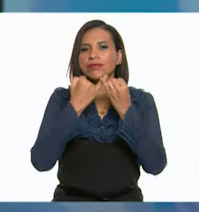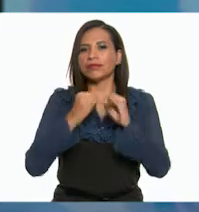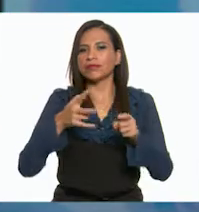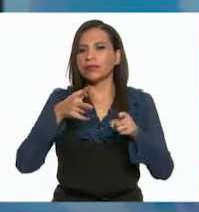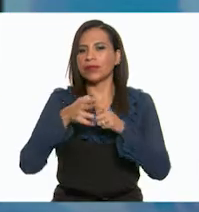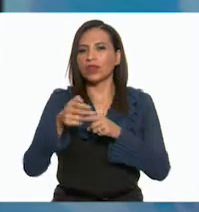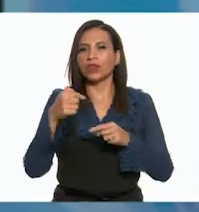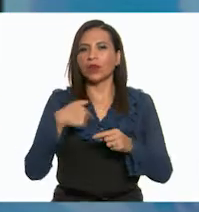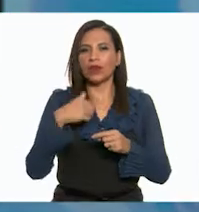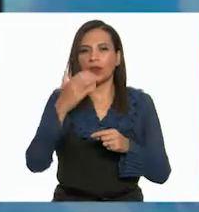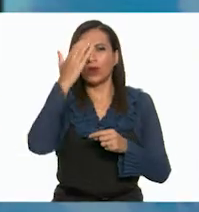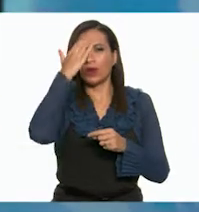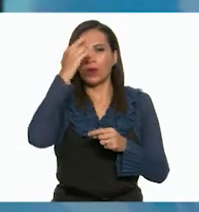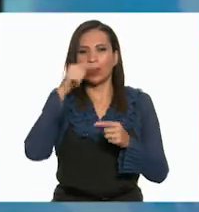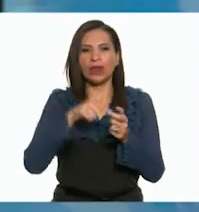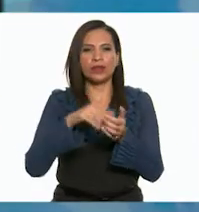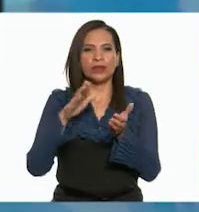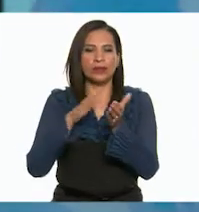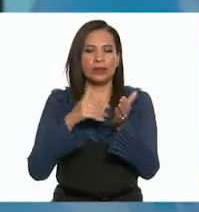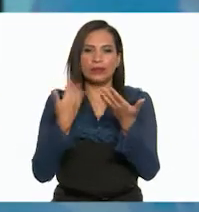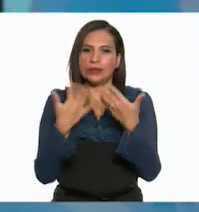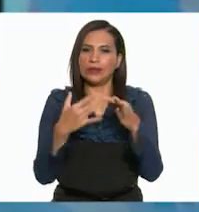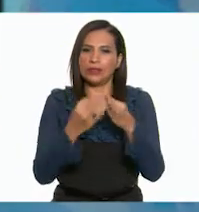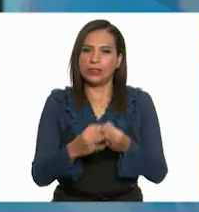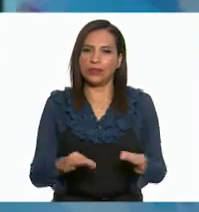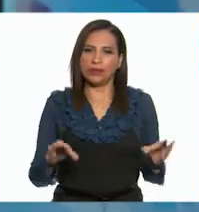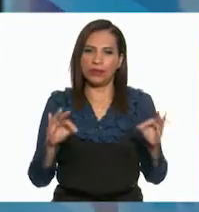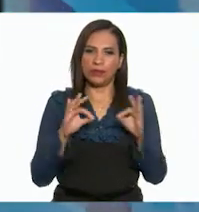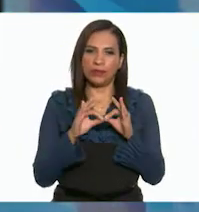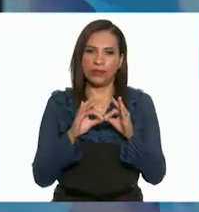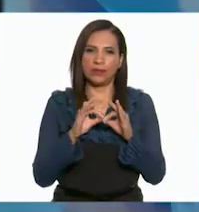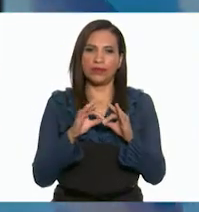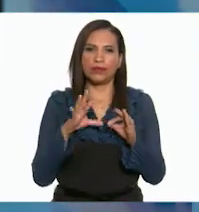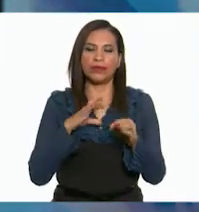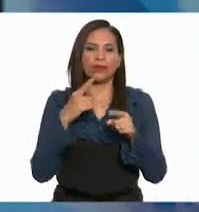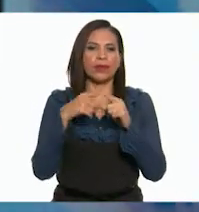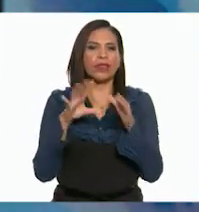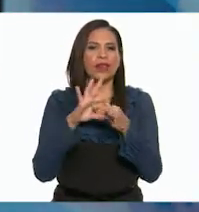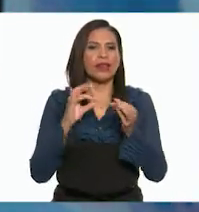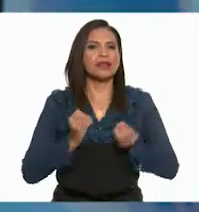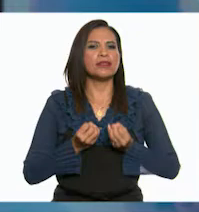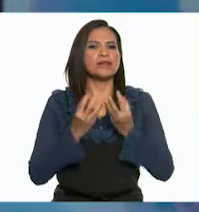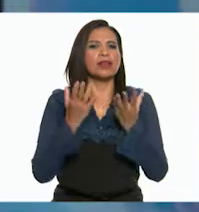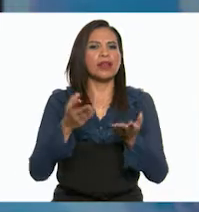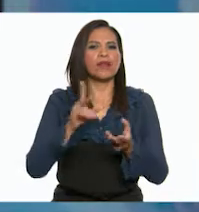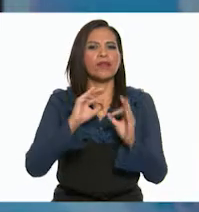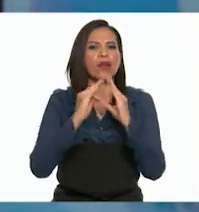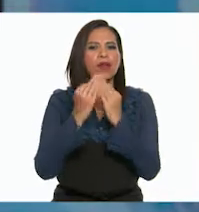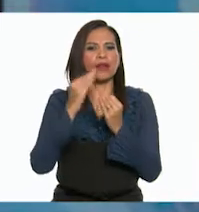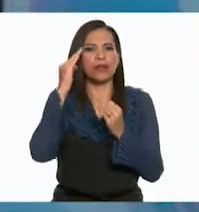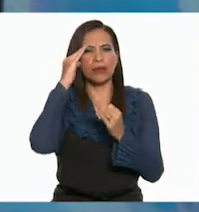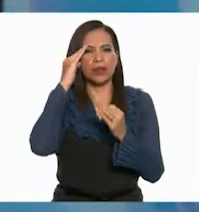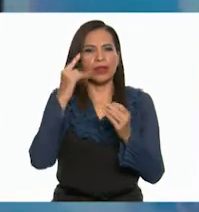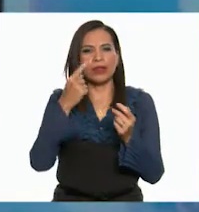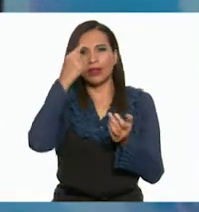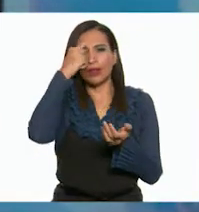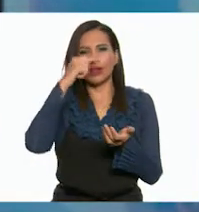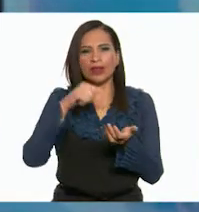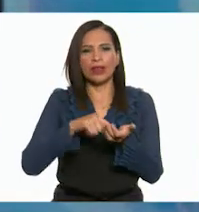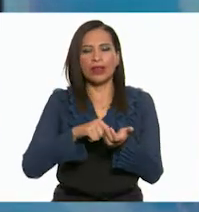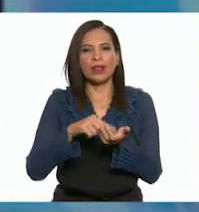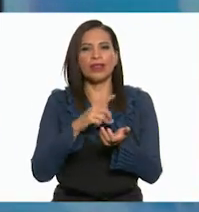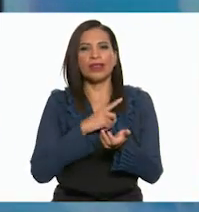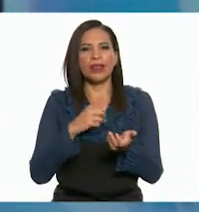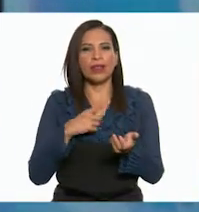yo di a conocer un documento muy importante donde expresé mi pensamiento y lo que creía